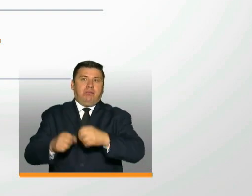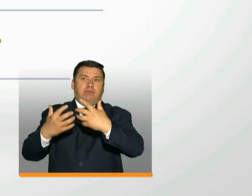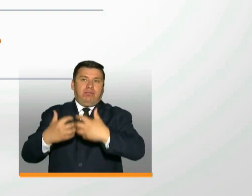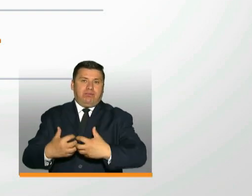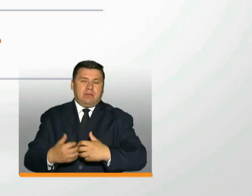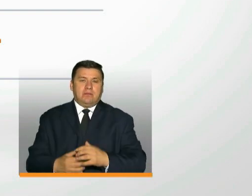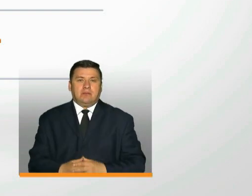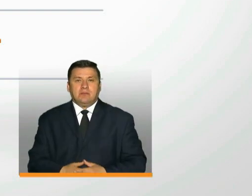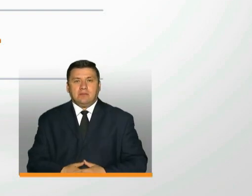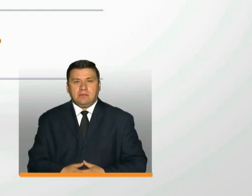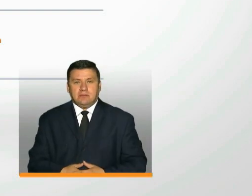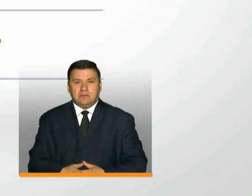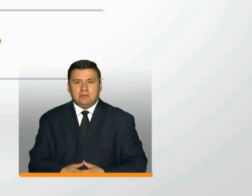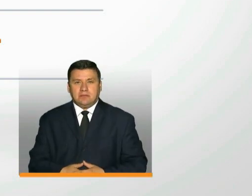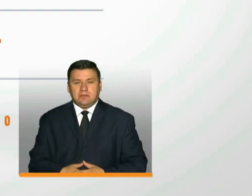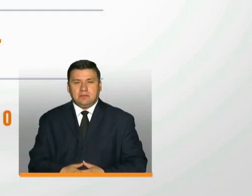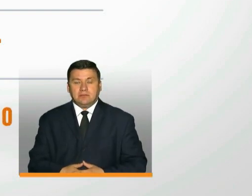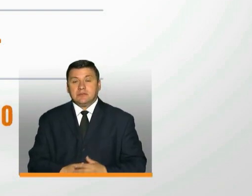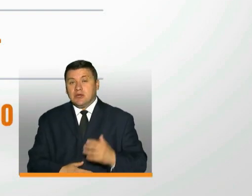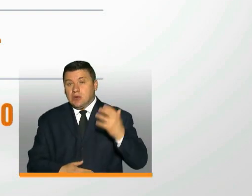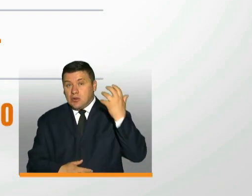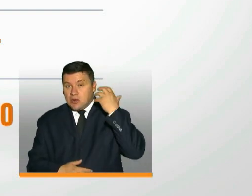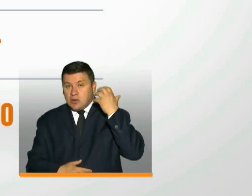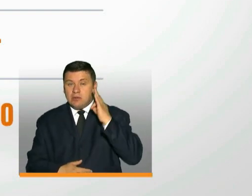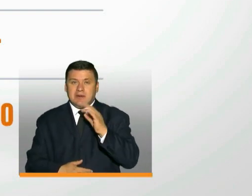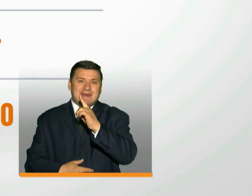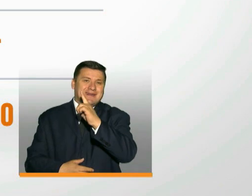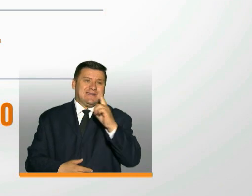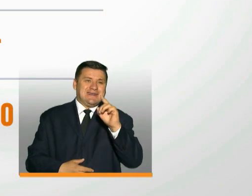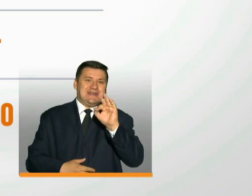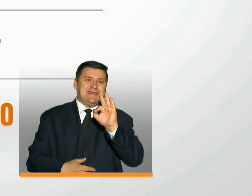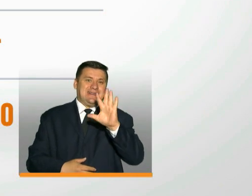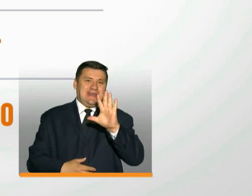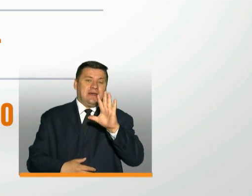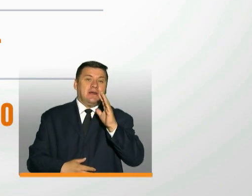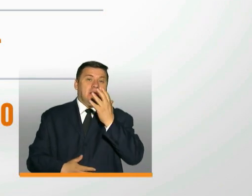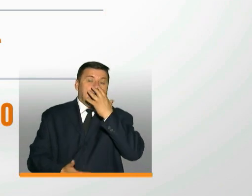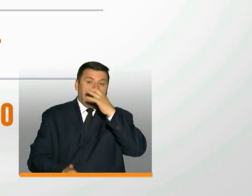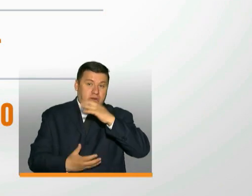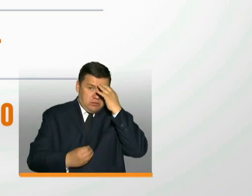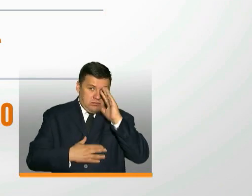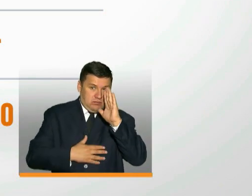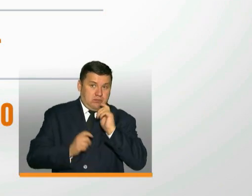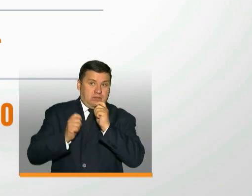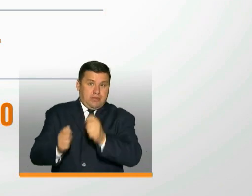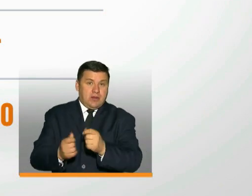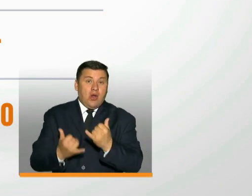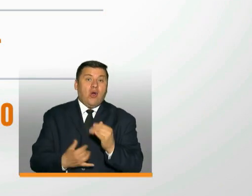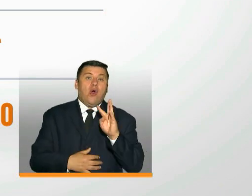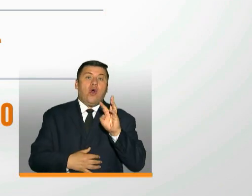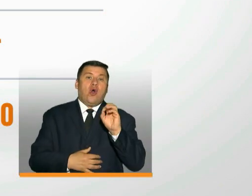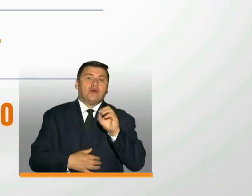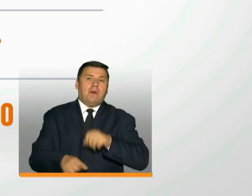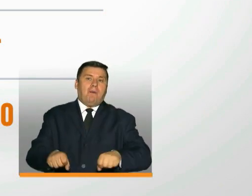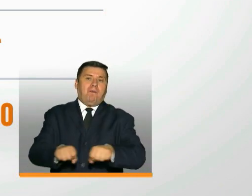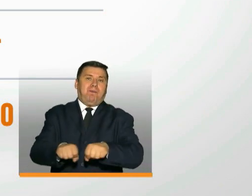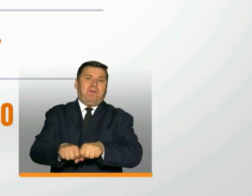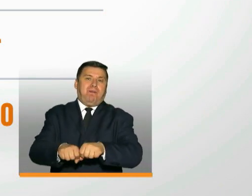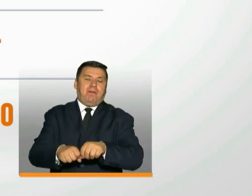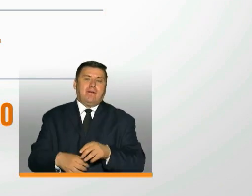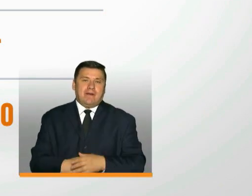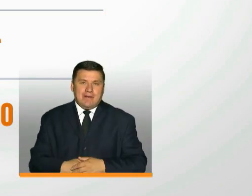instalados. En Córdoba, 135 ventiladores han sido asignados y 80 han sido